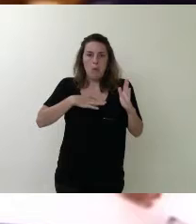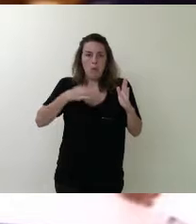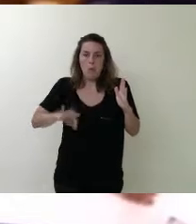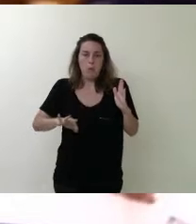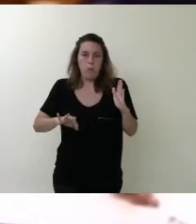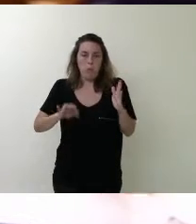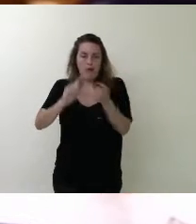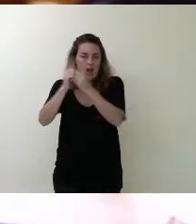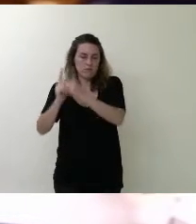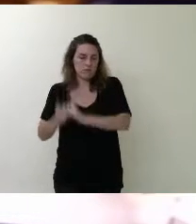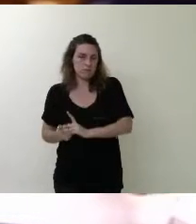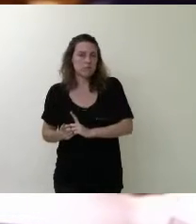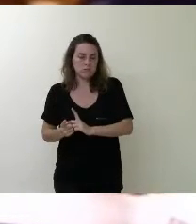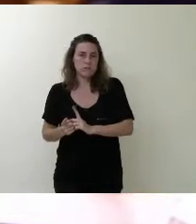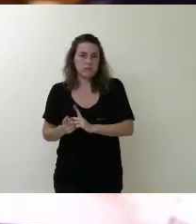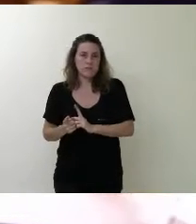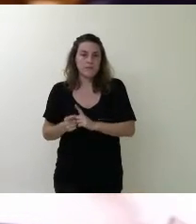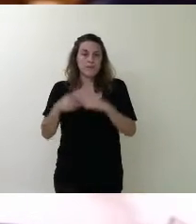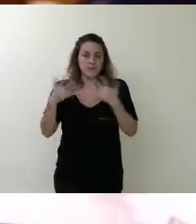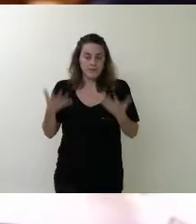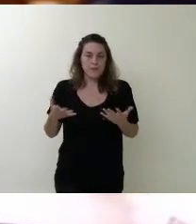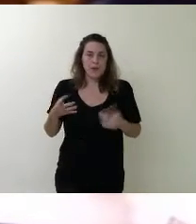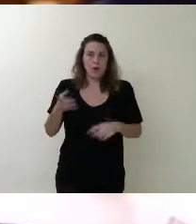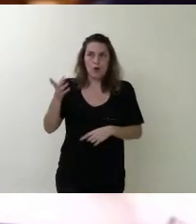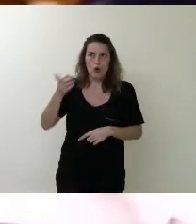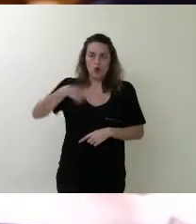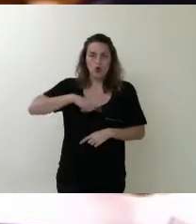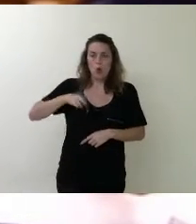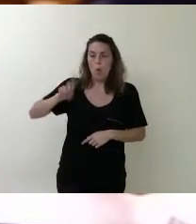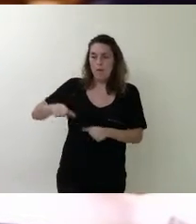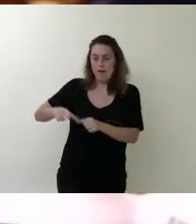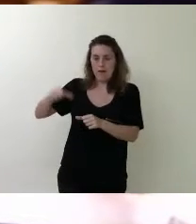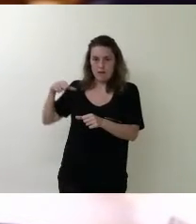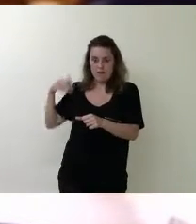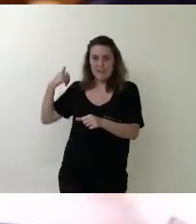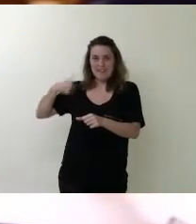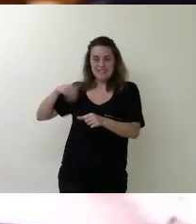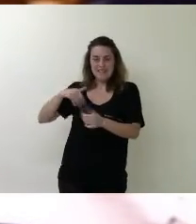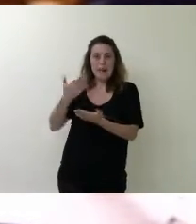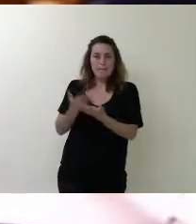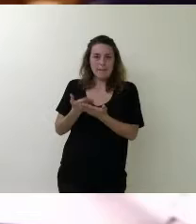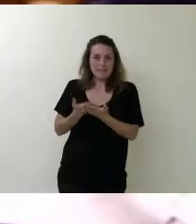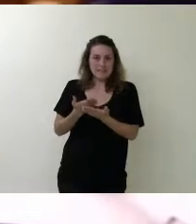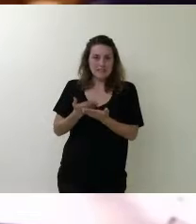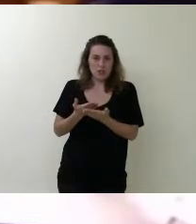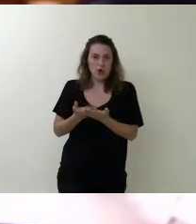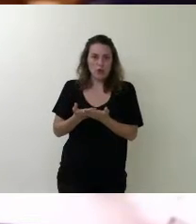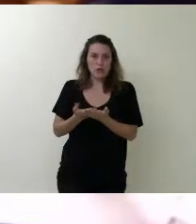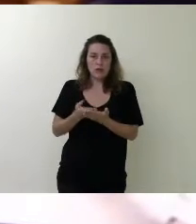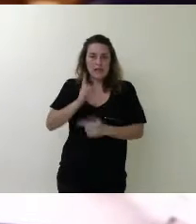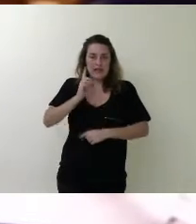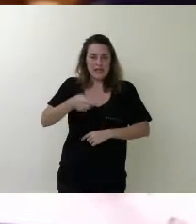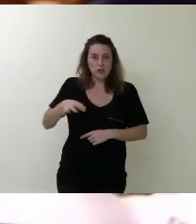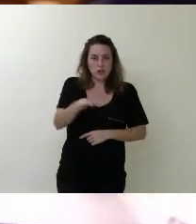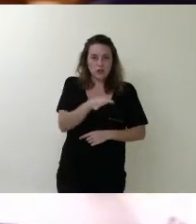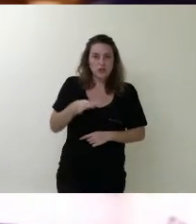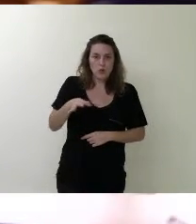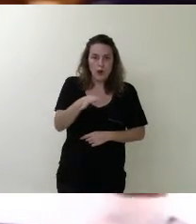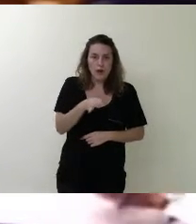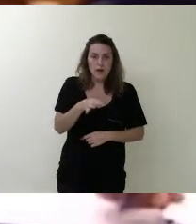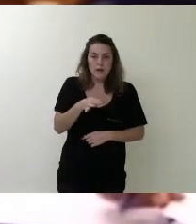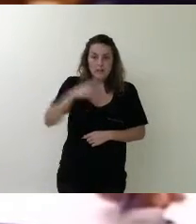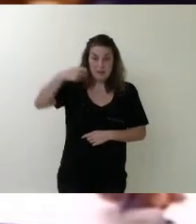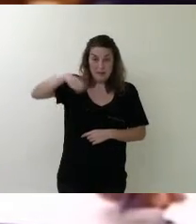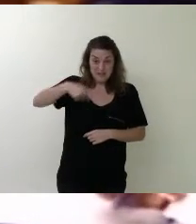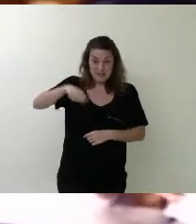tanto, esa petición que se ha hecho hace más de un mes, repito, por parte de este director insular al presidente de la corporación para